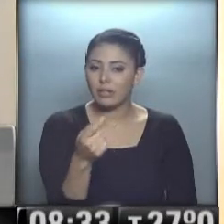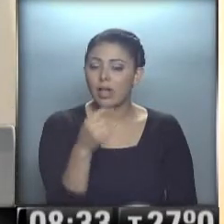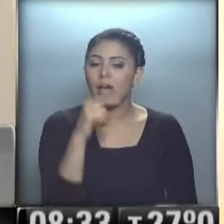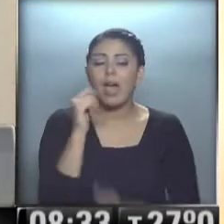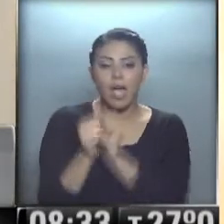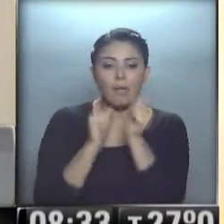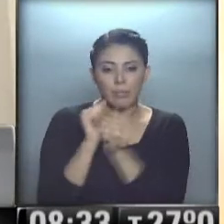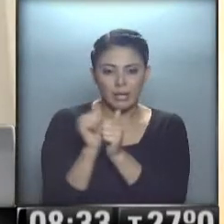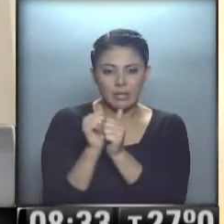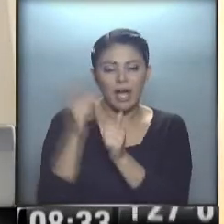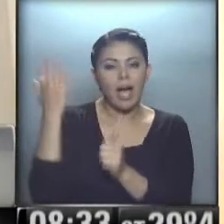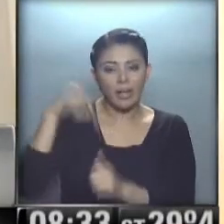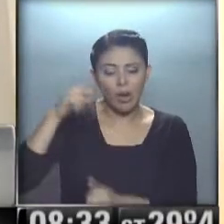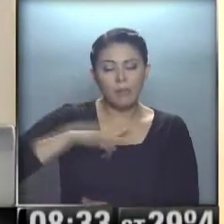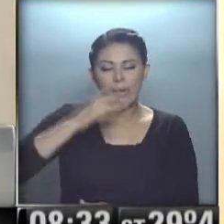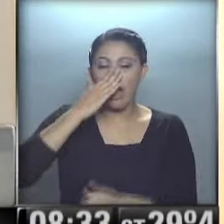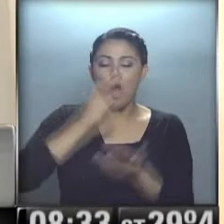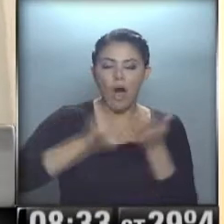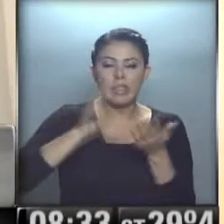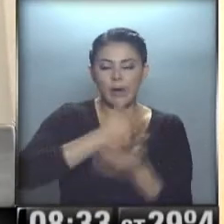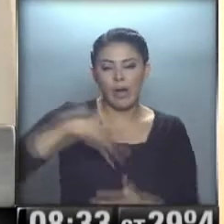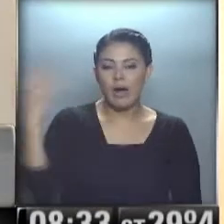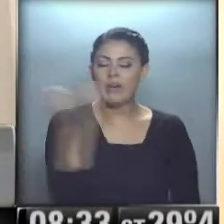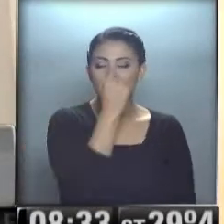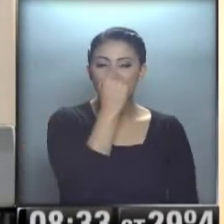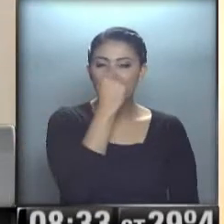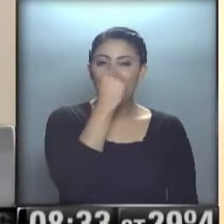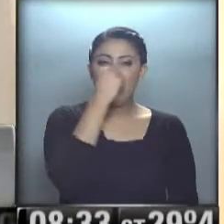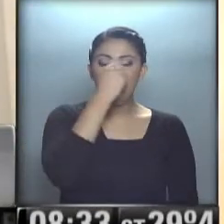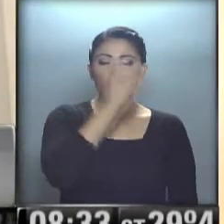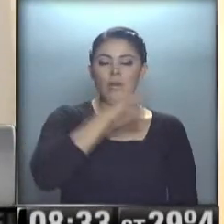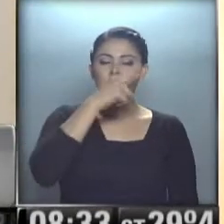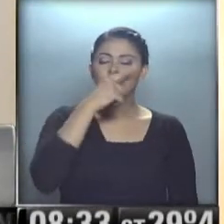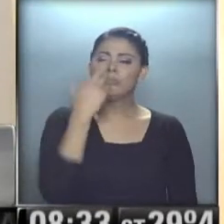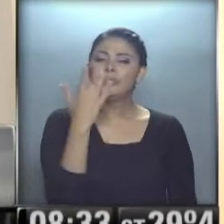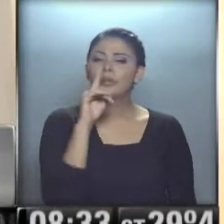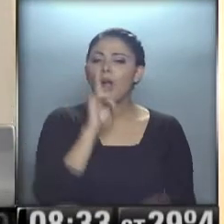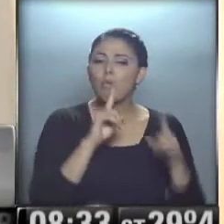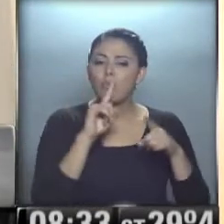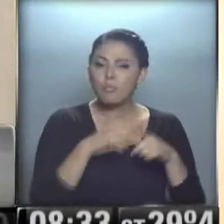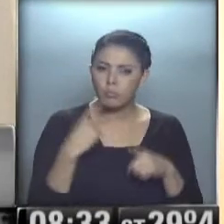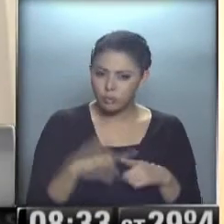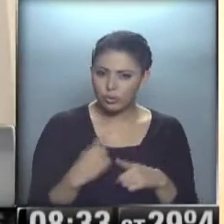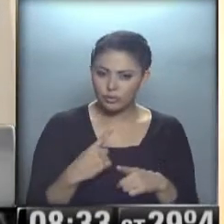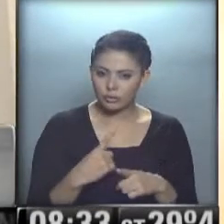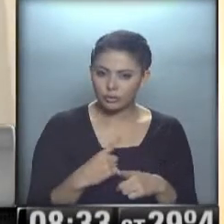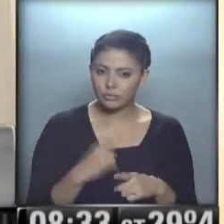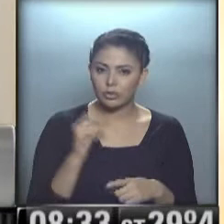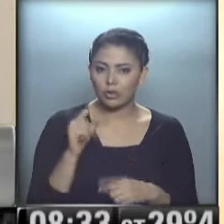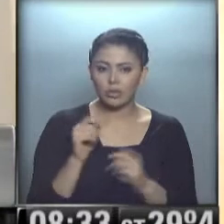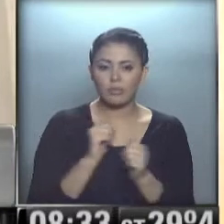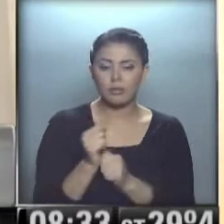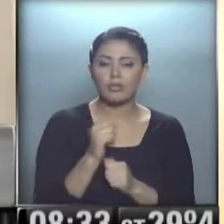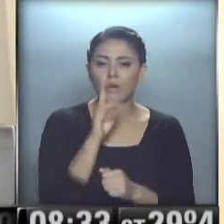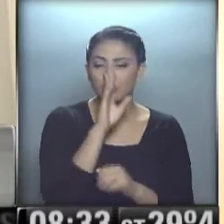estatizar otra vez los servicios, ¿no ameritaría que algún funcionario o del ENRE o del gobierno dé un paso